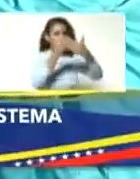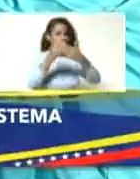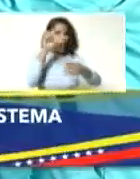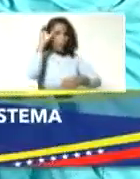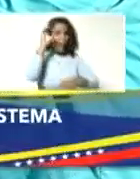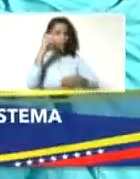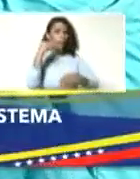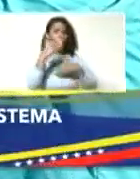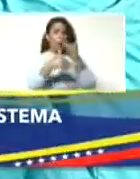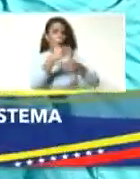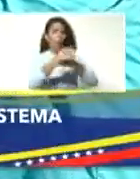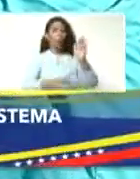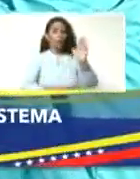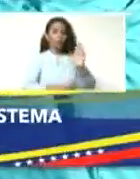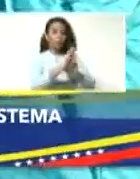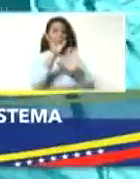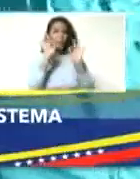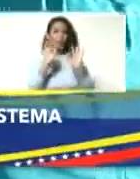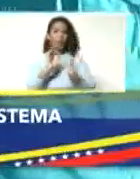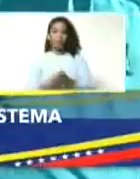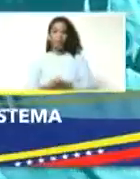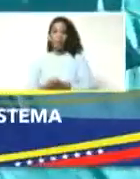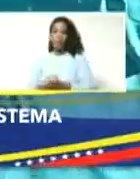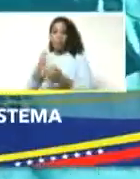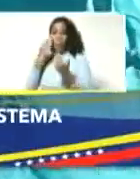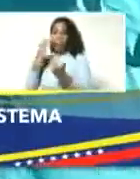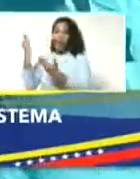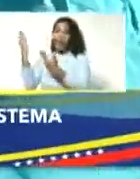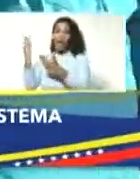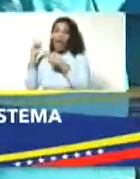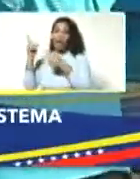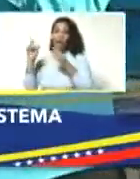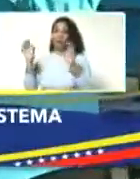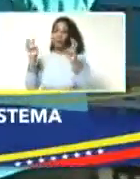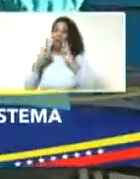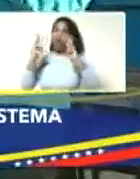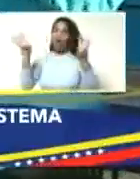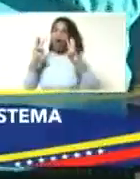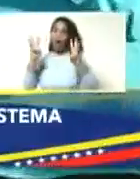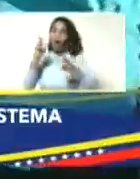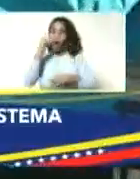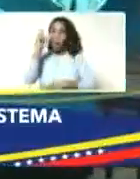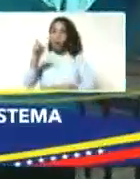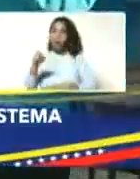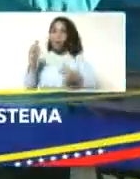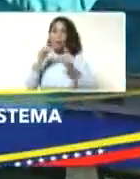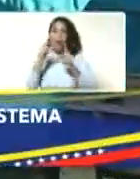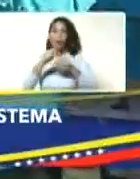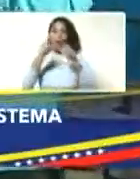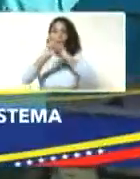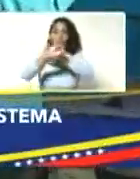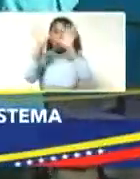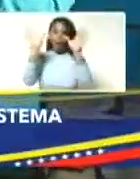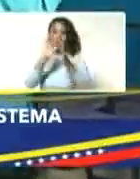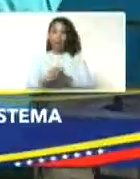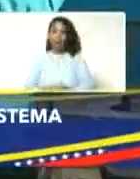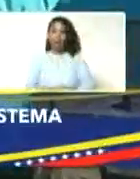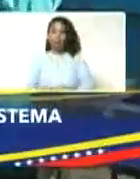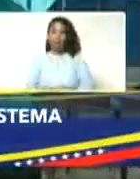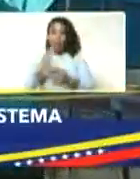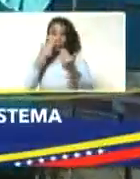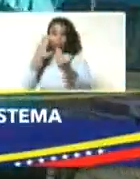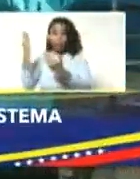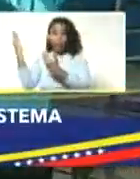va desarrollándose de una manera muy especial. No joda. Esto es un espectáculo este muchacho, Eduardo. Palabras concisas y precisas. Viste,